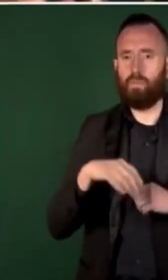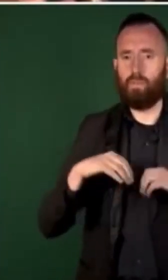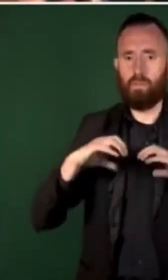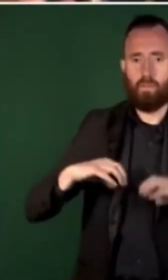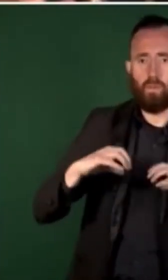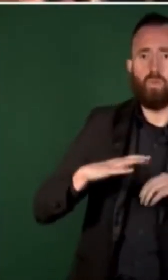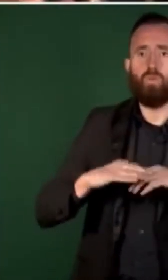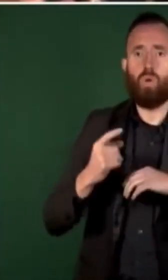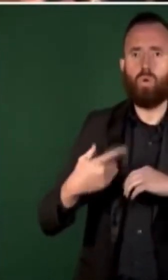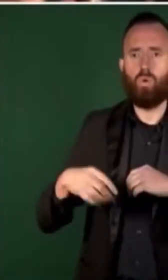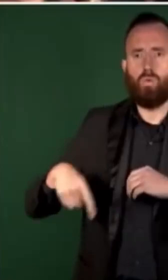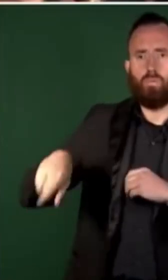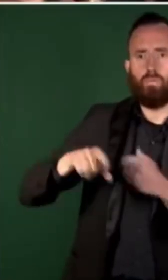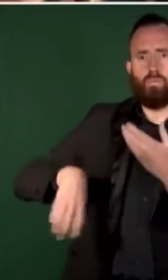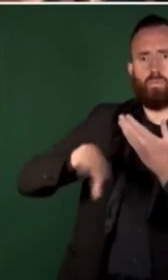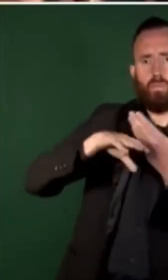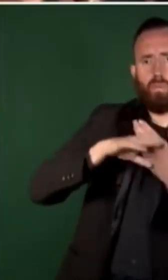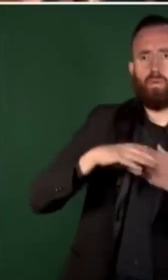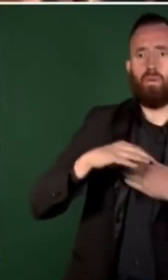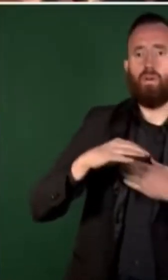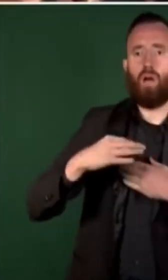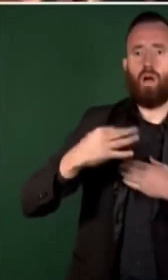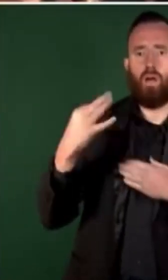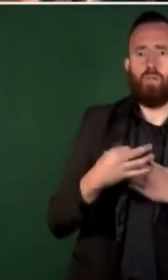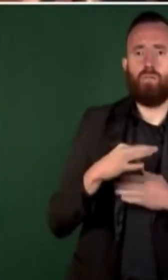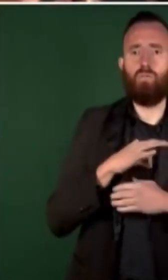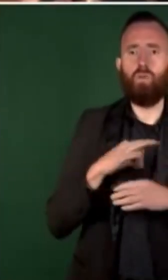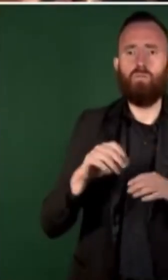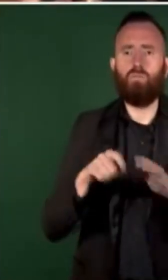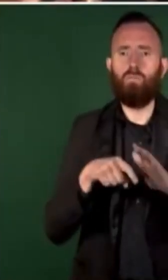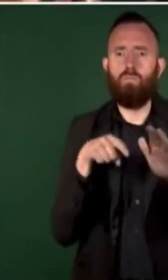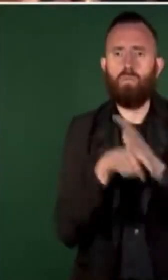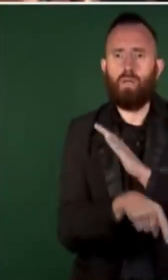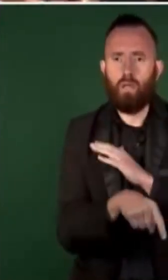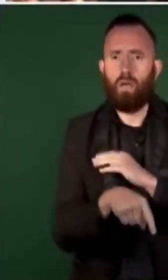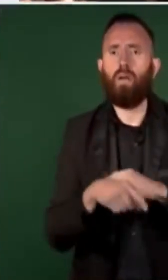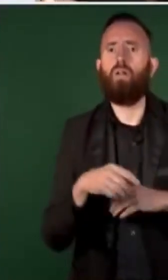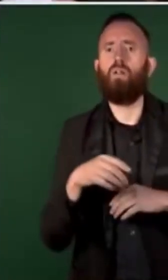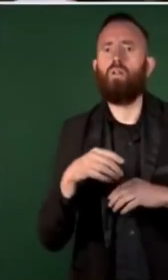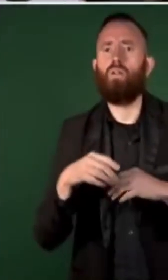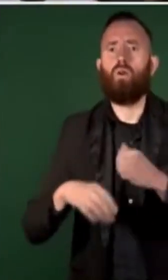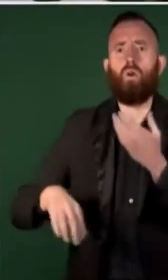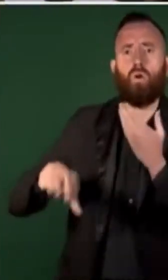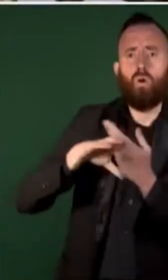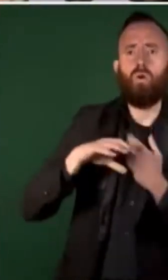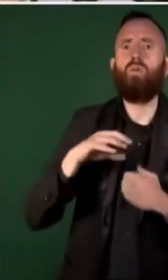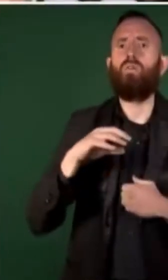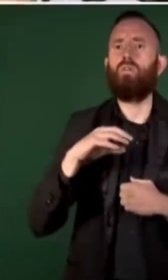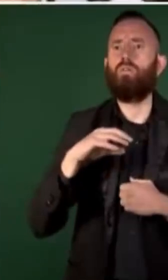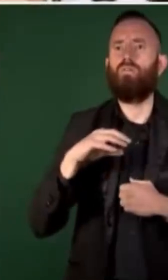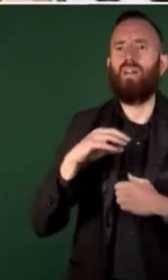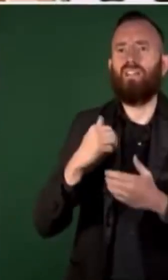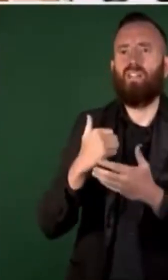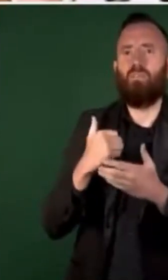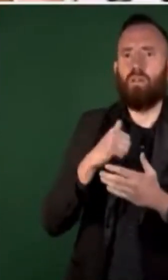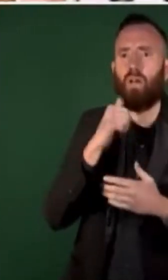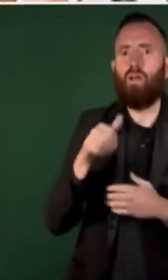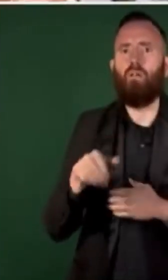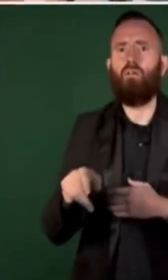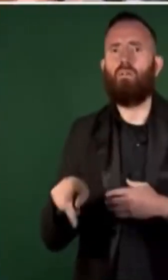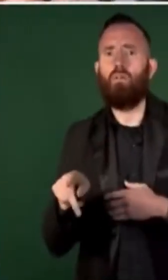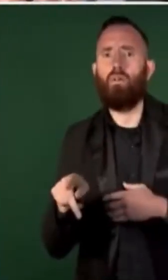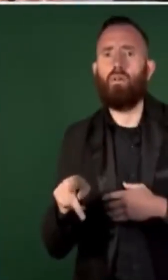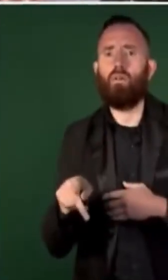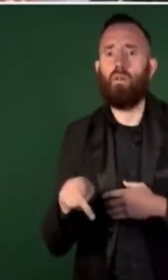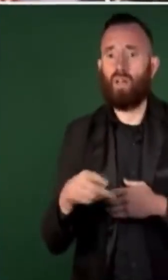y los crímenes que se cometen en nuestra contra no se aclaren. Aquí desde Tijuana, donde enterramos a dos